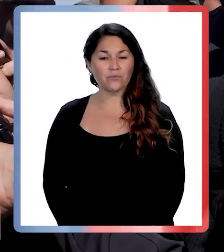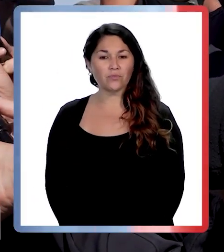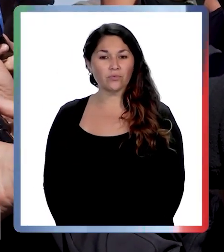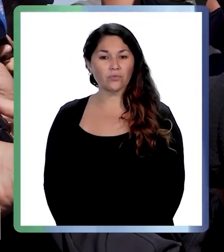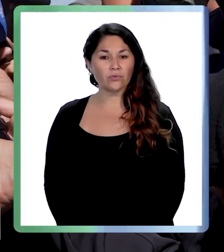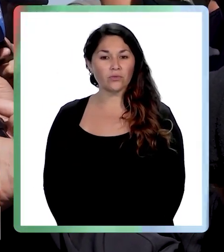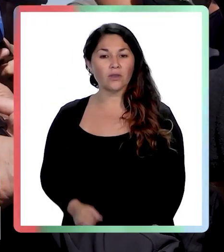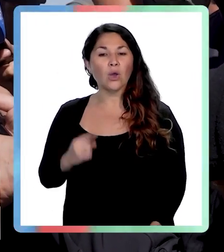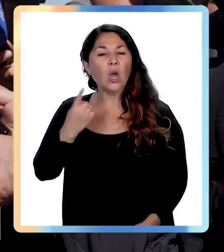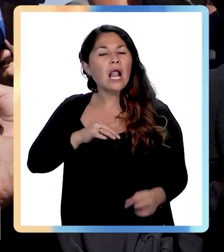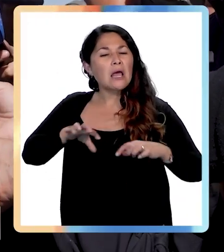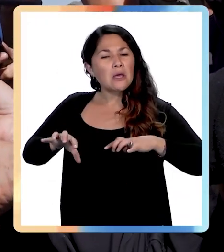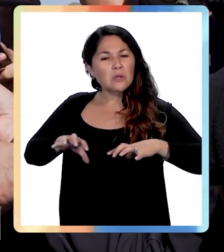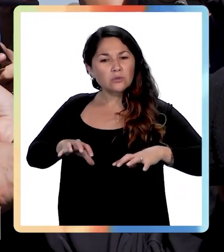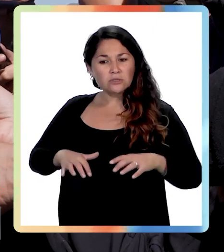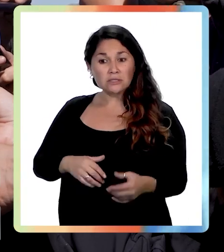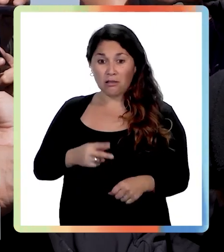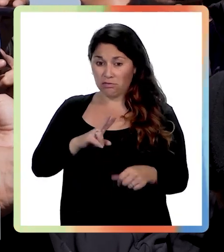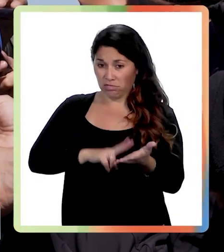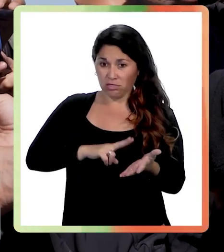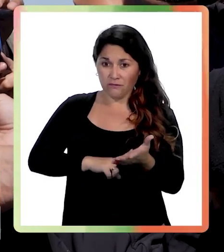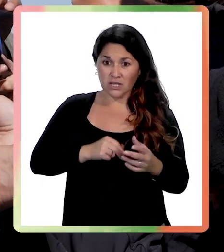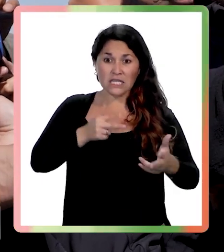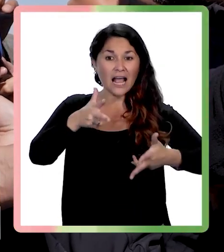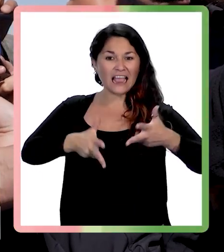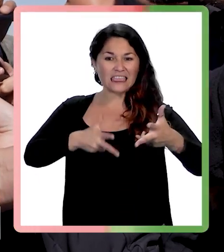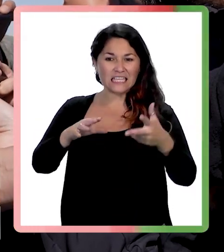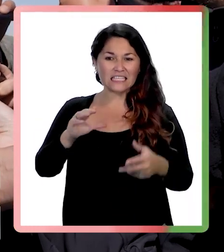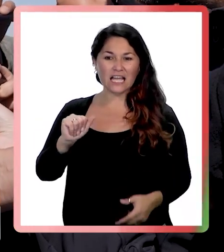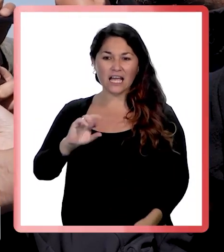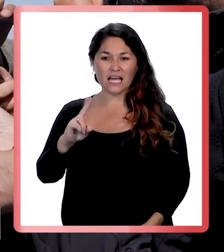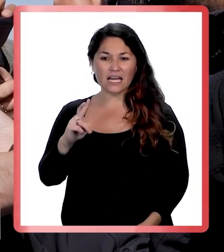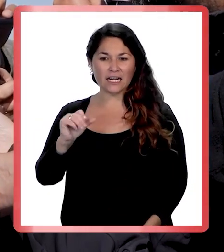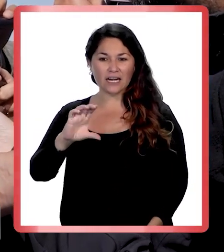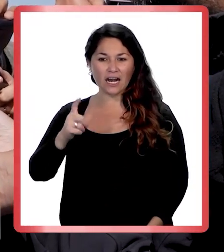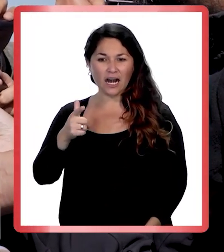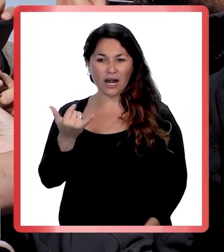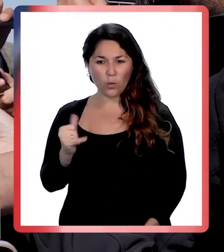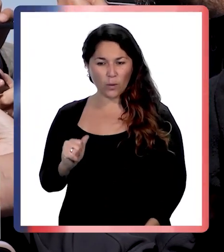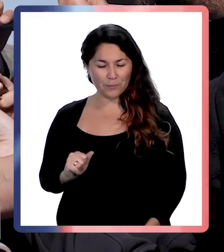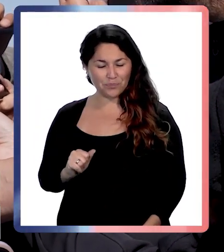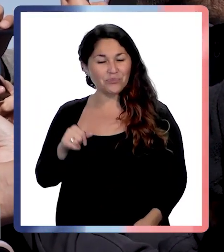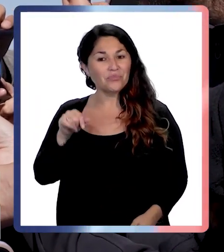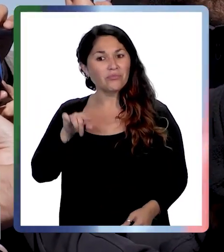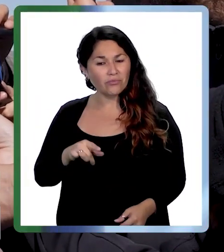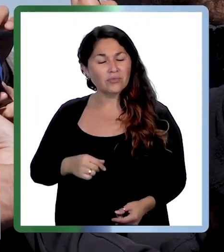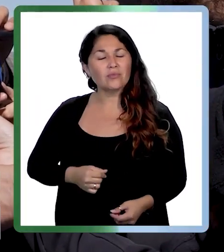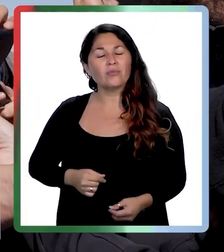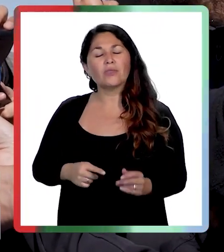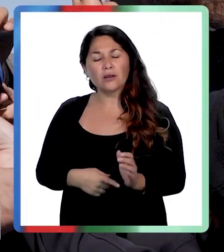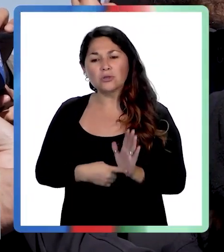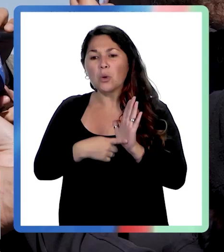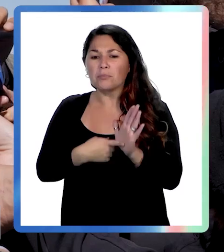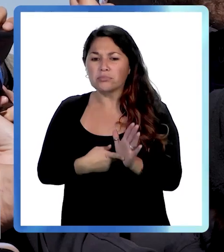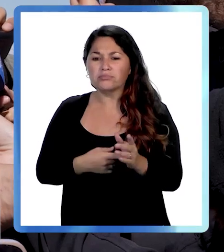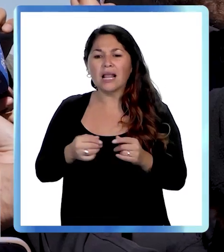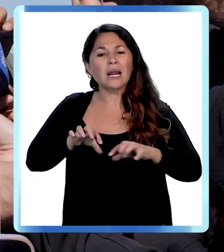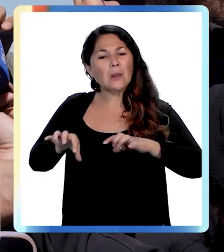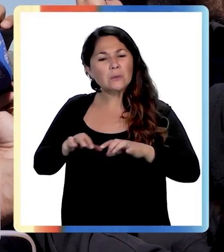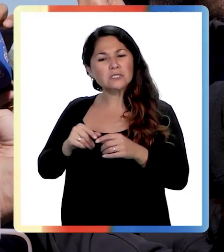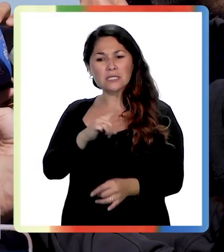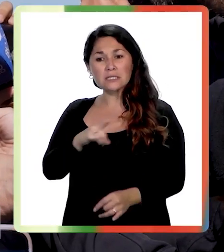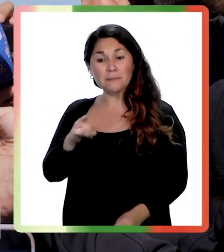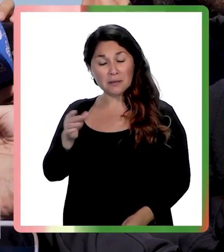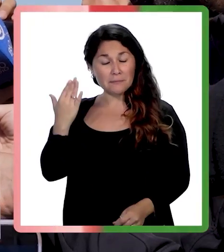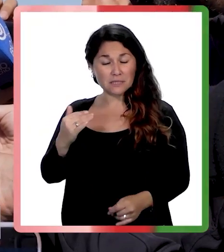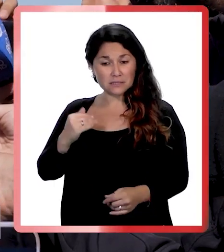la existencia y peligrosidad del Tren de Aragua. Creo que eso, tal como las rectificaciones que hubo durante la semana pasada,